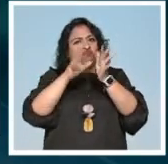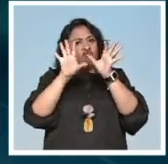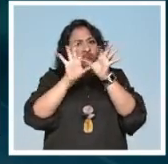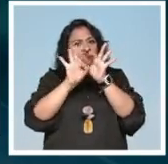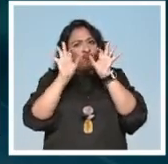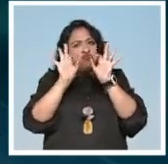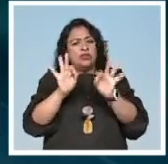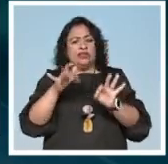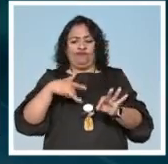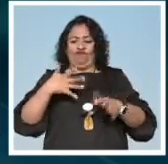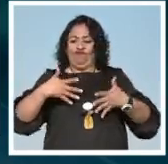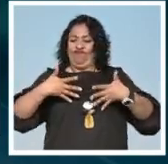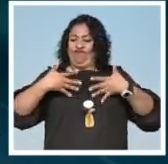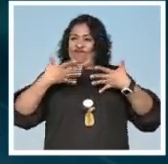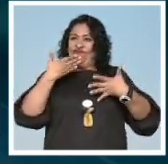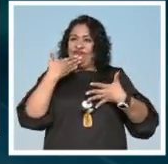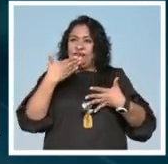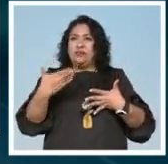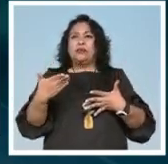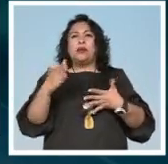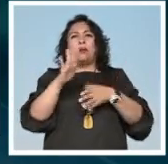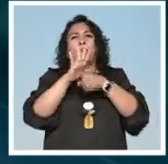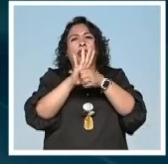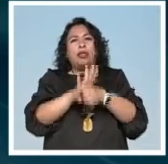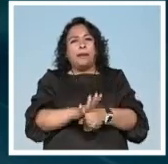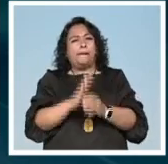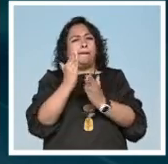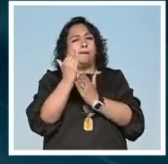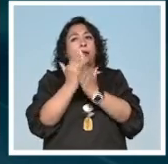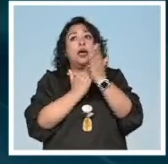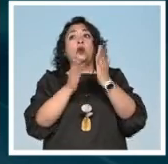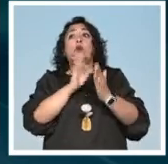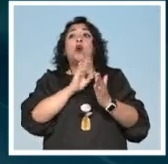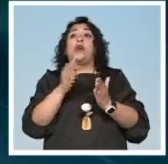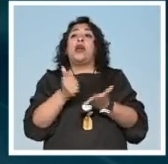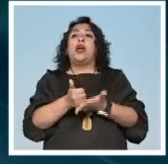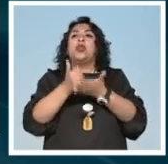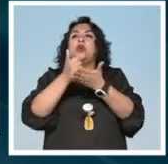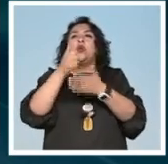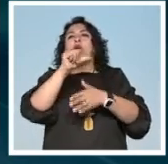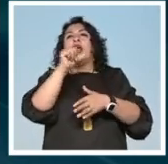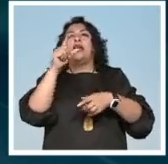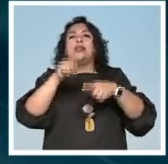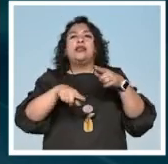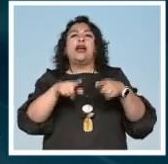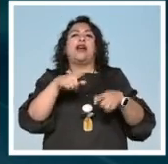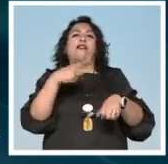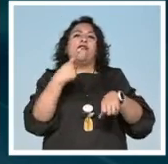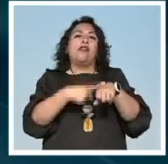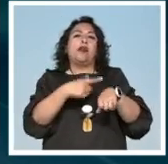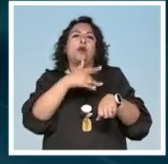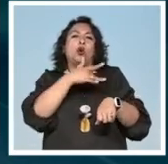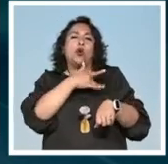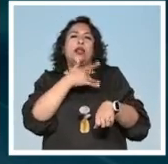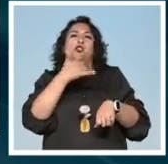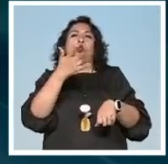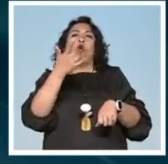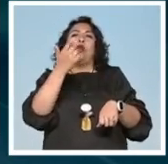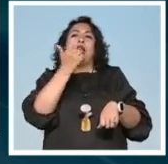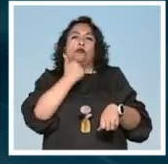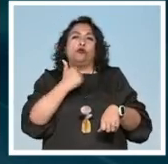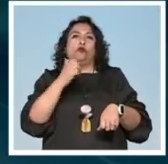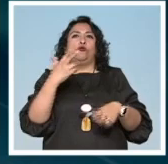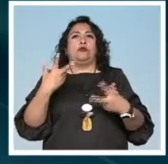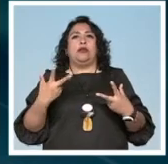mejora el estado de ánimo, reduce el estrés y puede ser un buen antídoto contra enfermedades del corazón, diabetes y